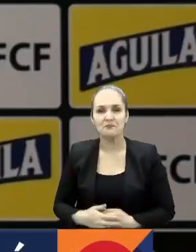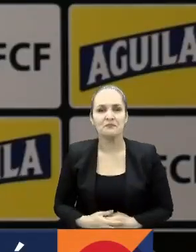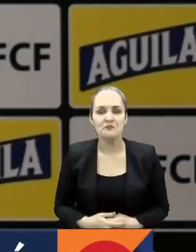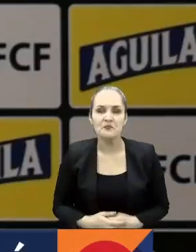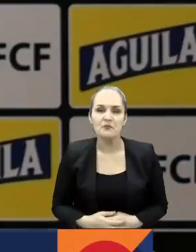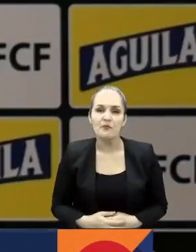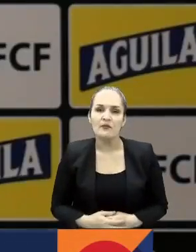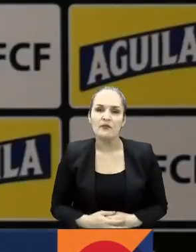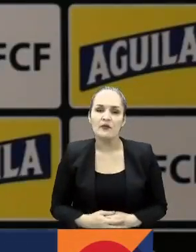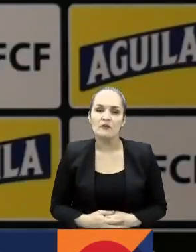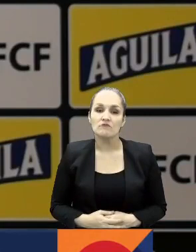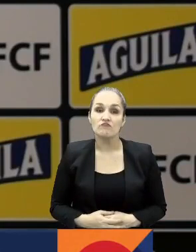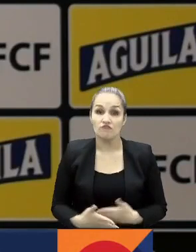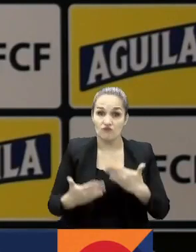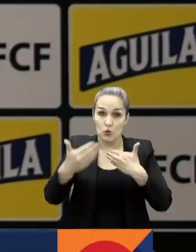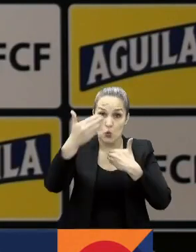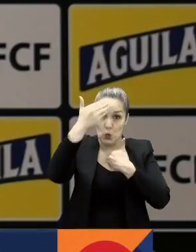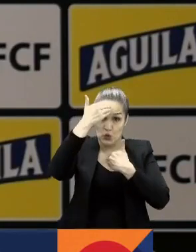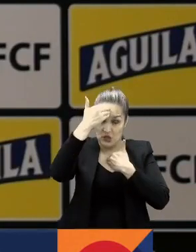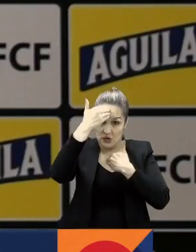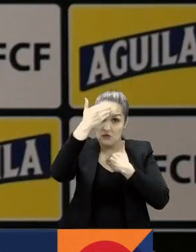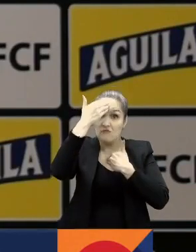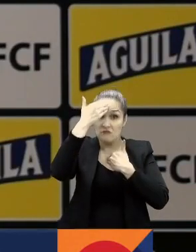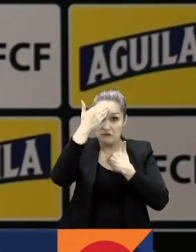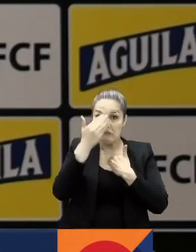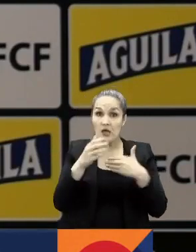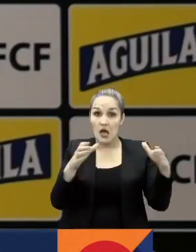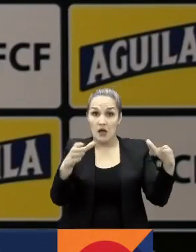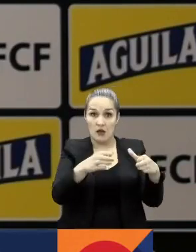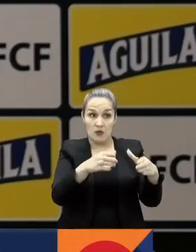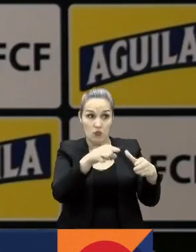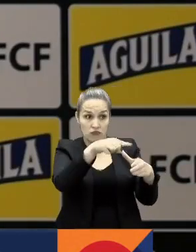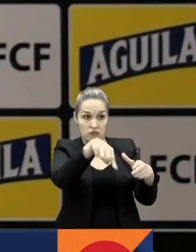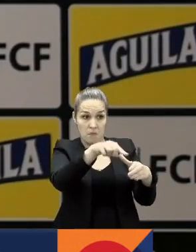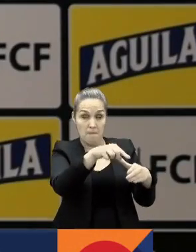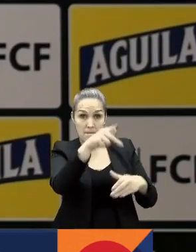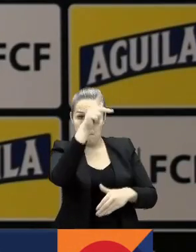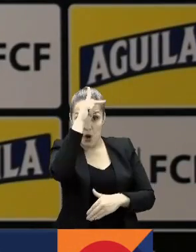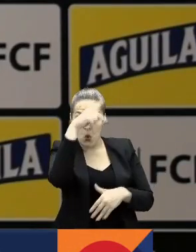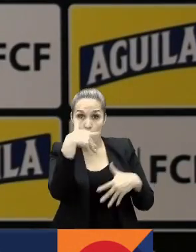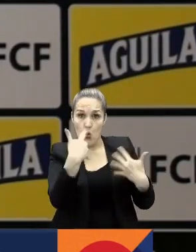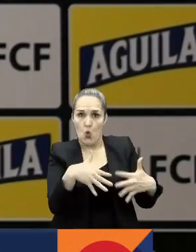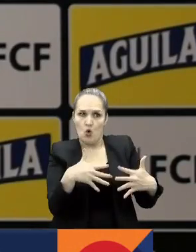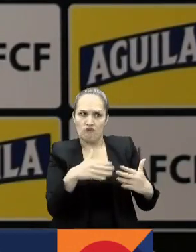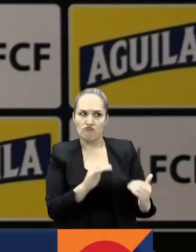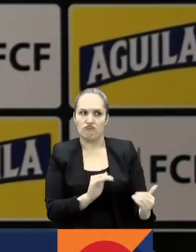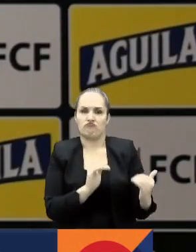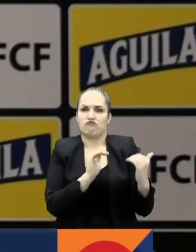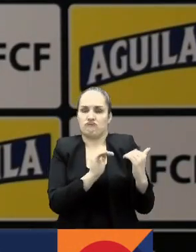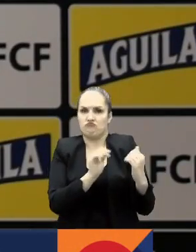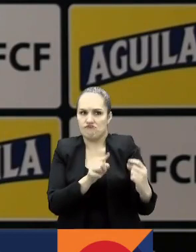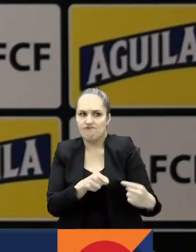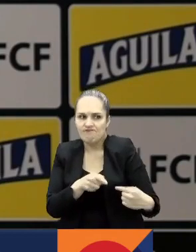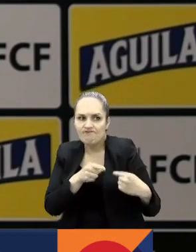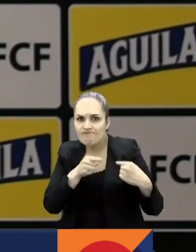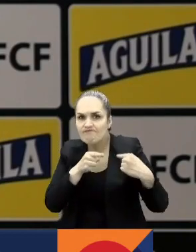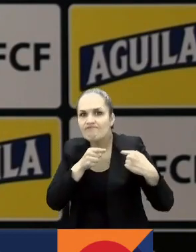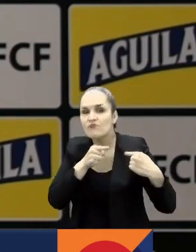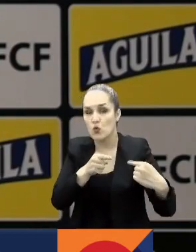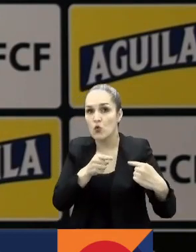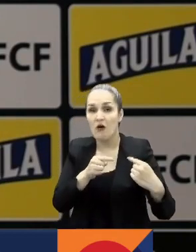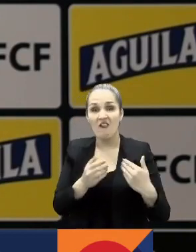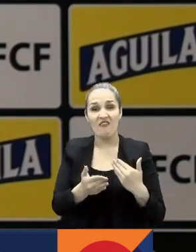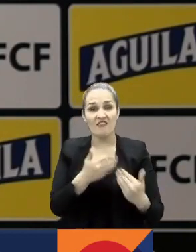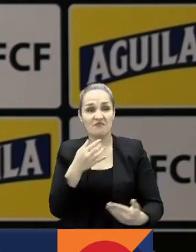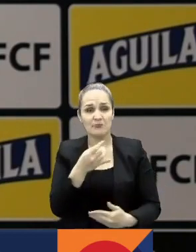Nosotros somos conscientes del equipo que son, del partido que nos vamos a enfrentar, que va a ser muy